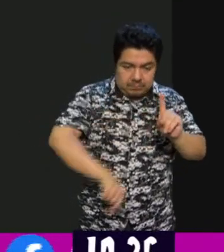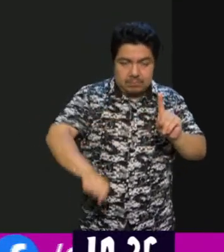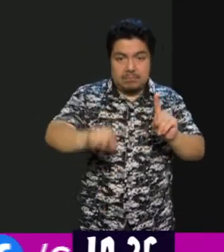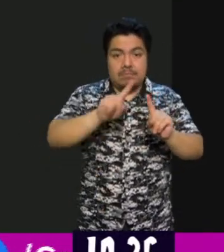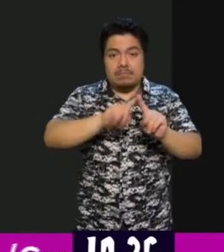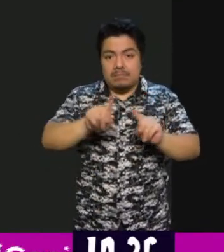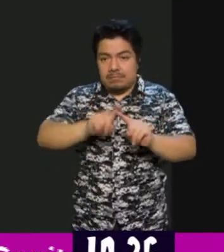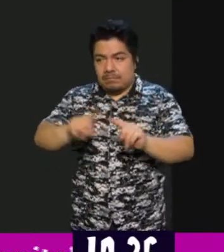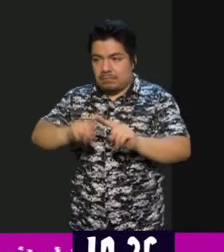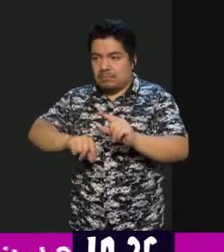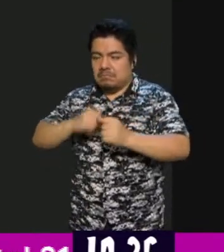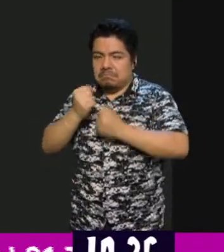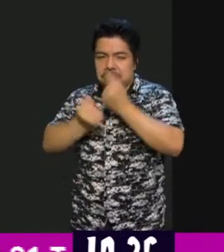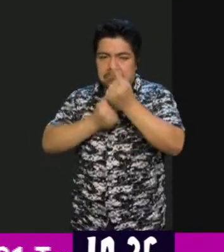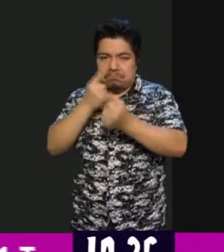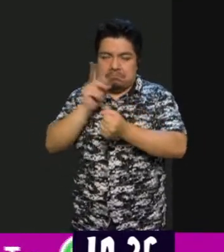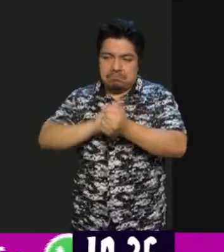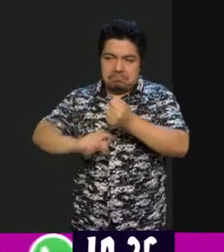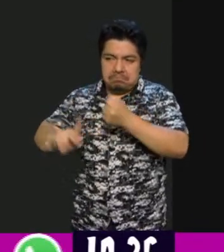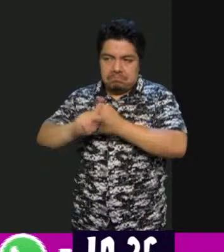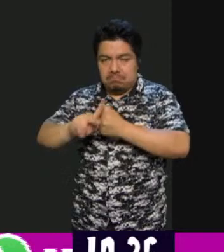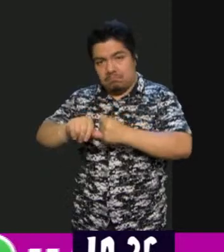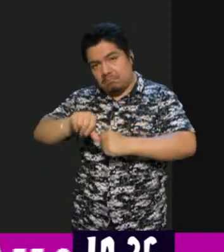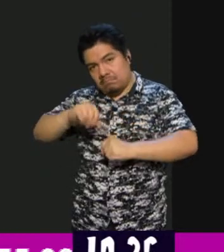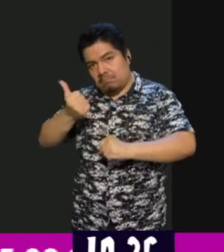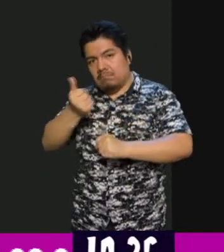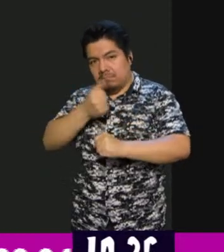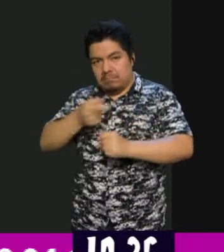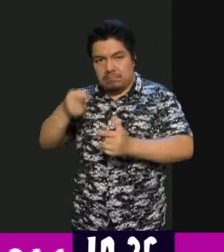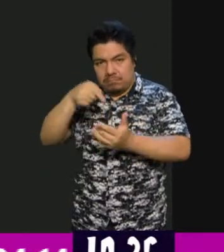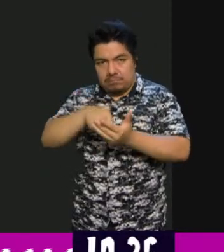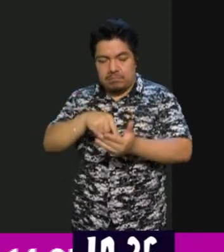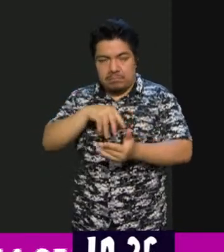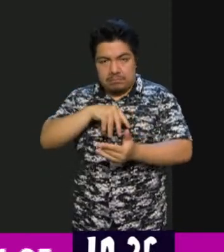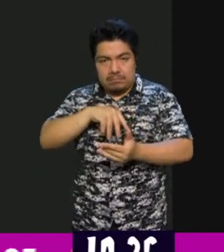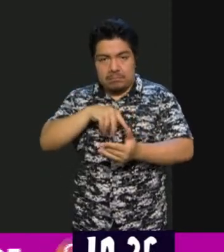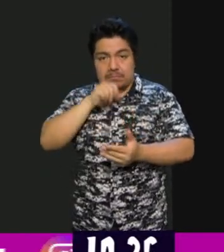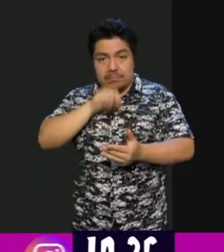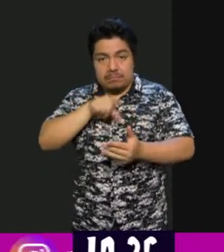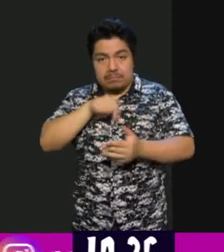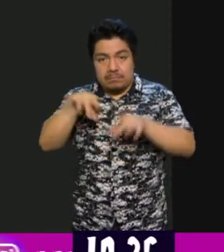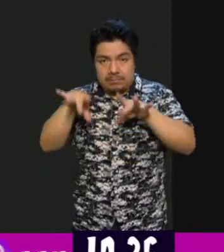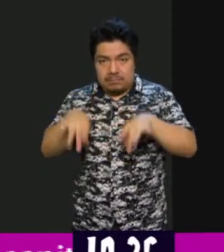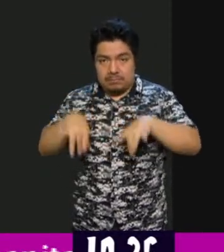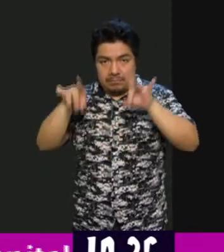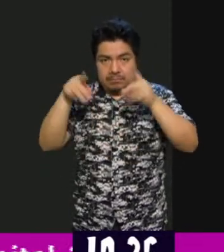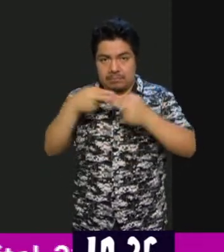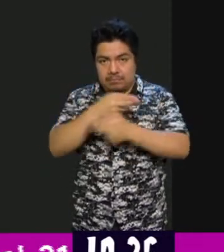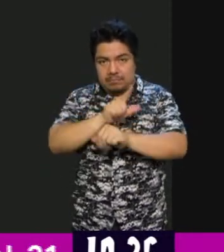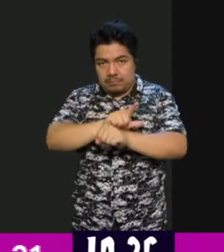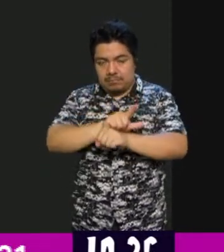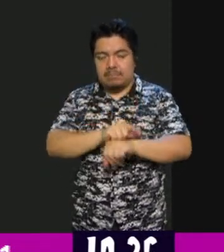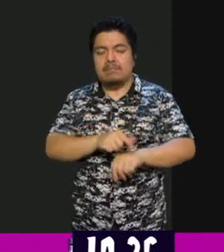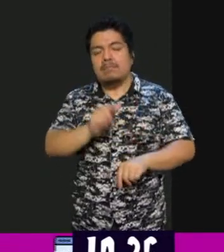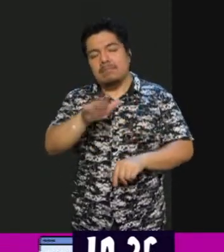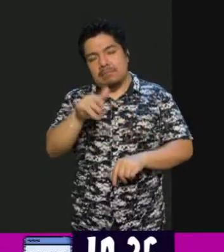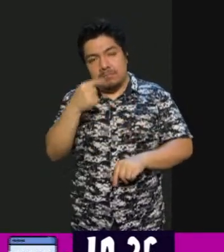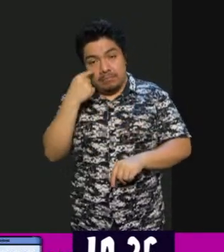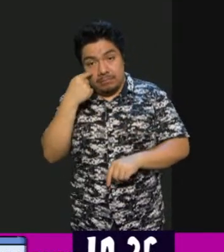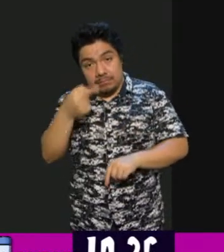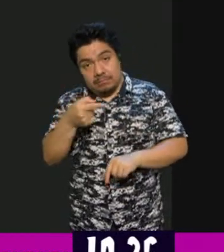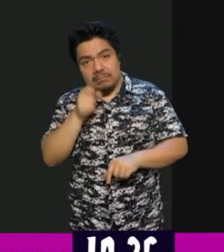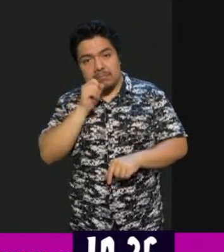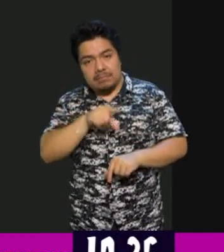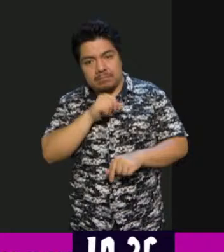el extranjero, algunas veces que ha acudido al extranjero y por supuesto en Palacio Nacional. Entonces, pues he sido